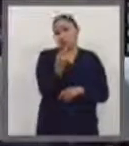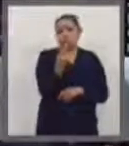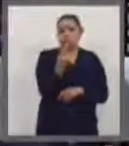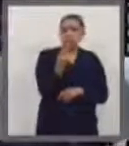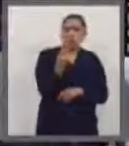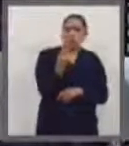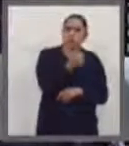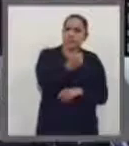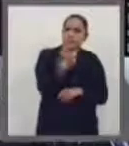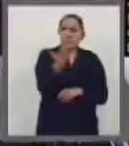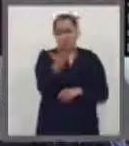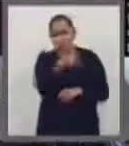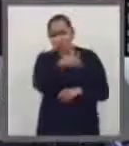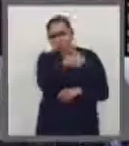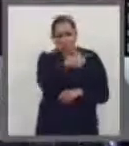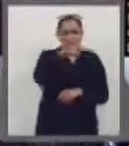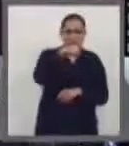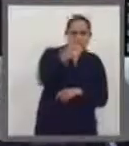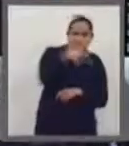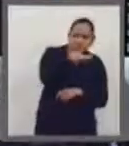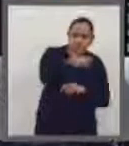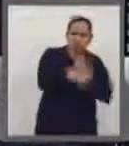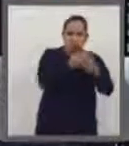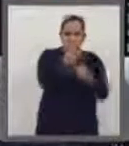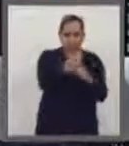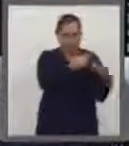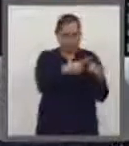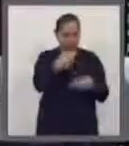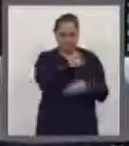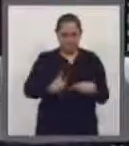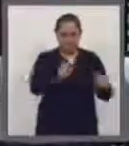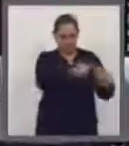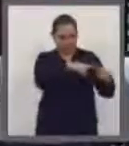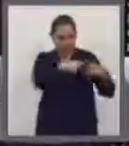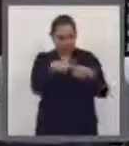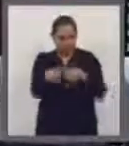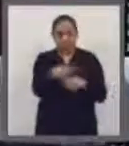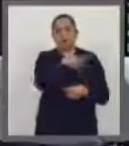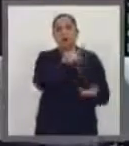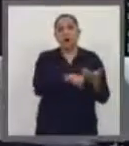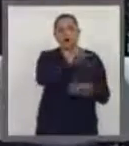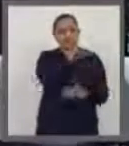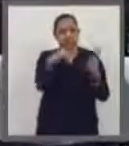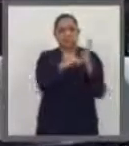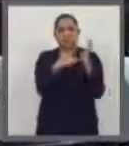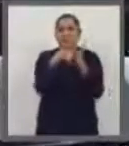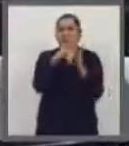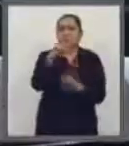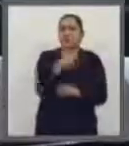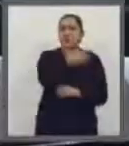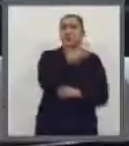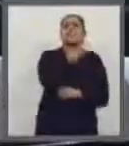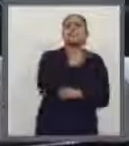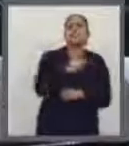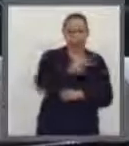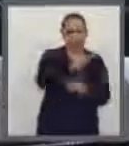sexenios pemex aportó más de 600 mil millones de dólares a este